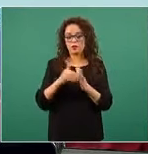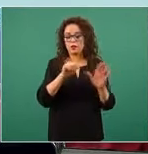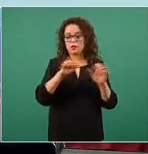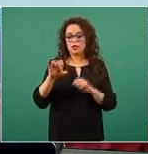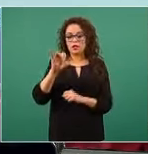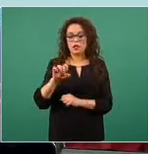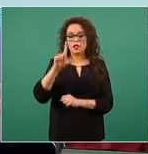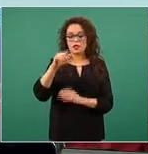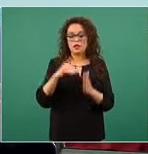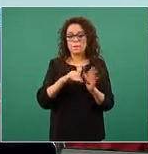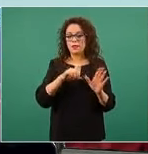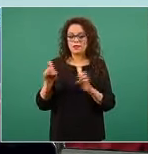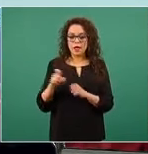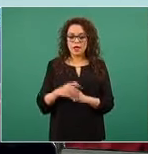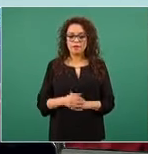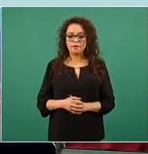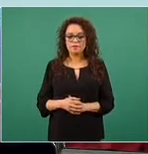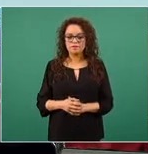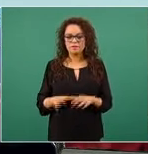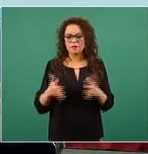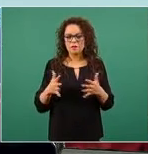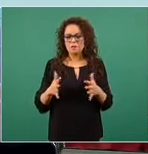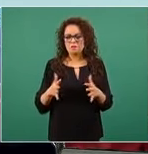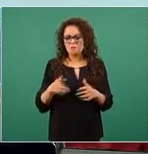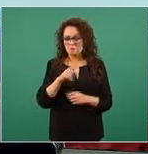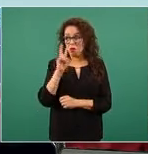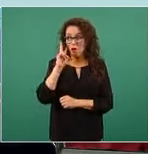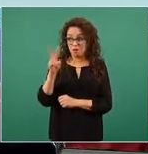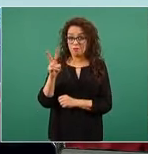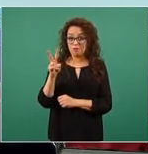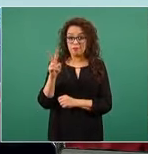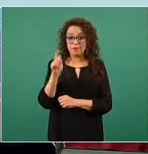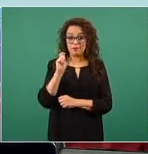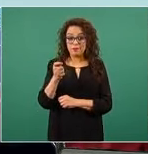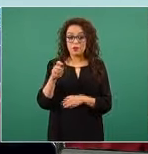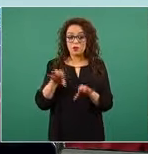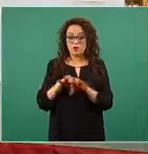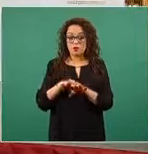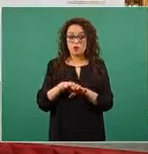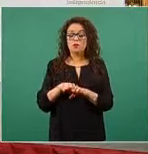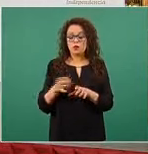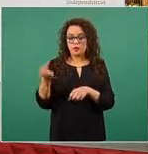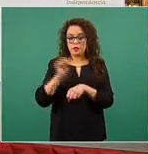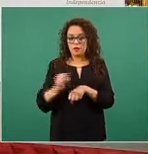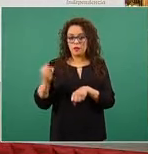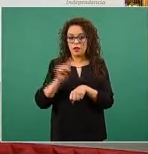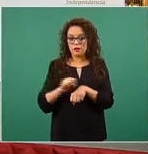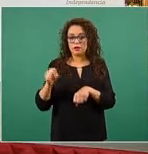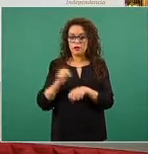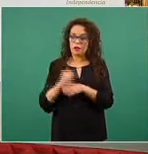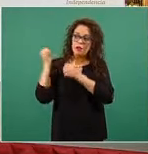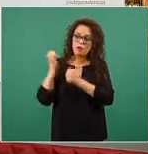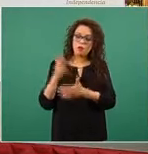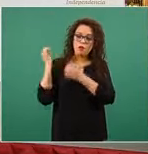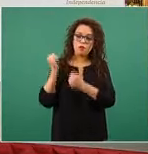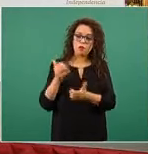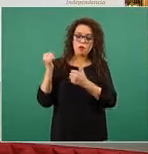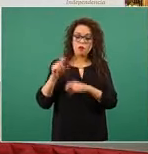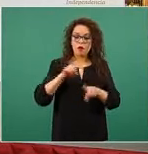2.637.100 dosis de vacuna y es más o menos, como habrán apreciado, el ritmo de abastecimiento semanal que estamos teniendo de las